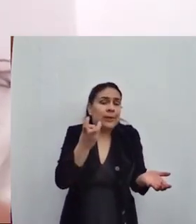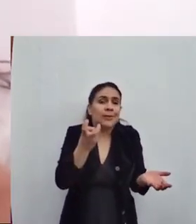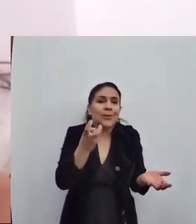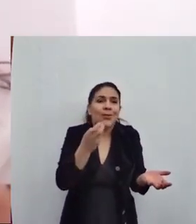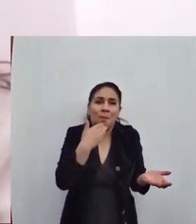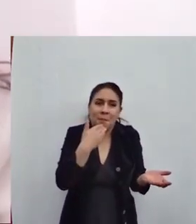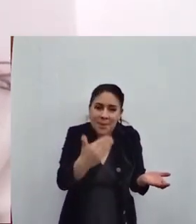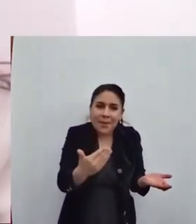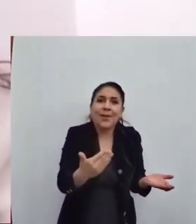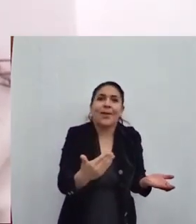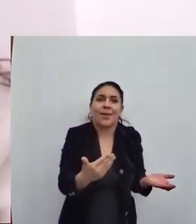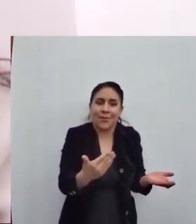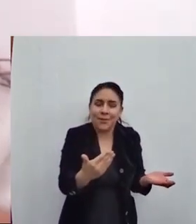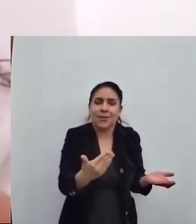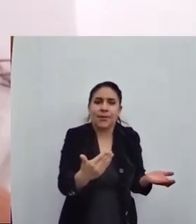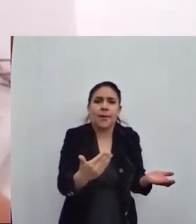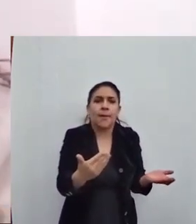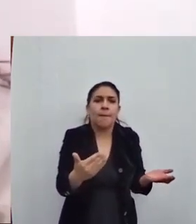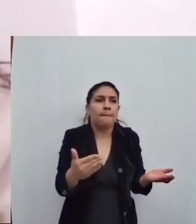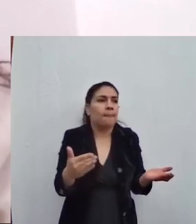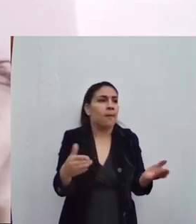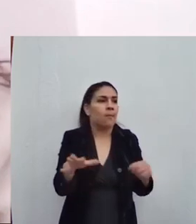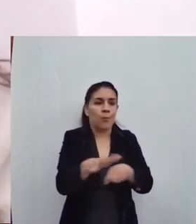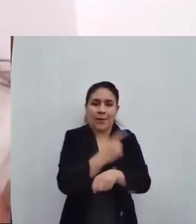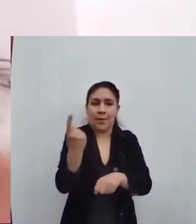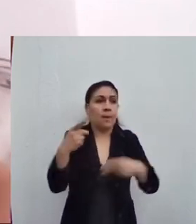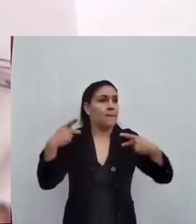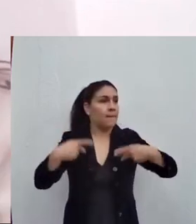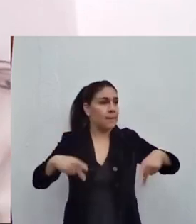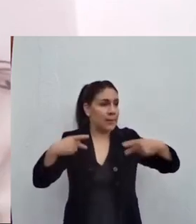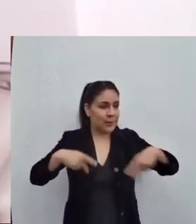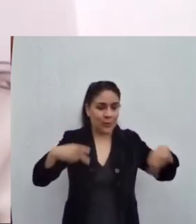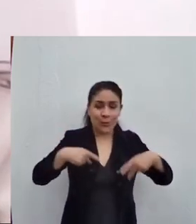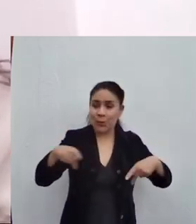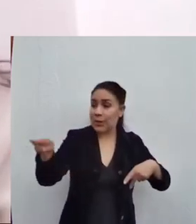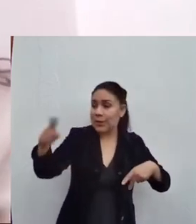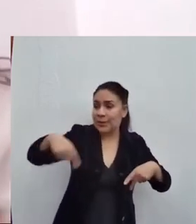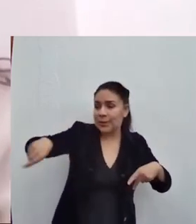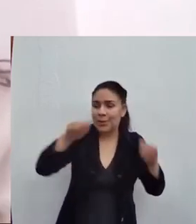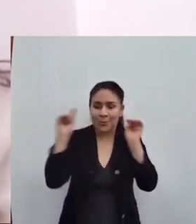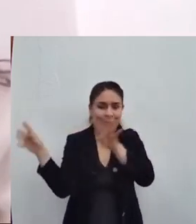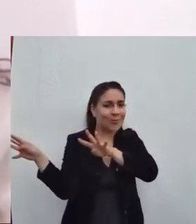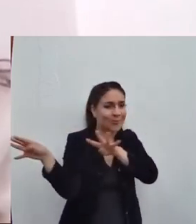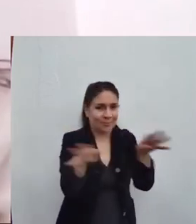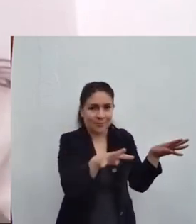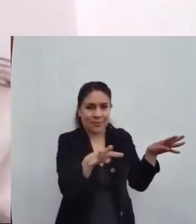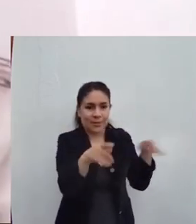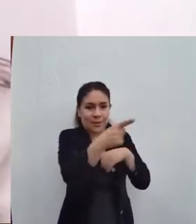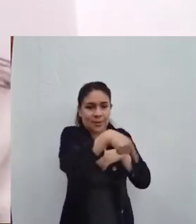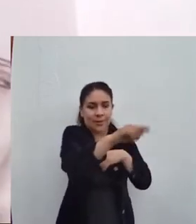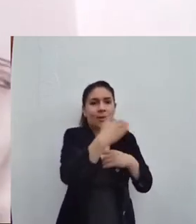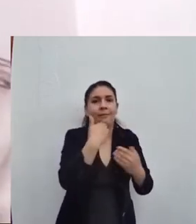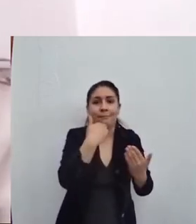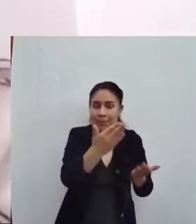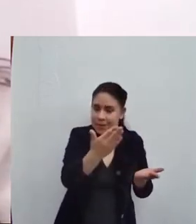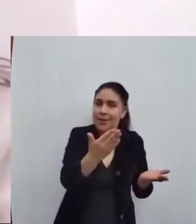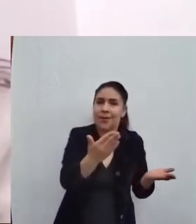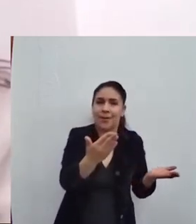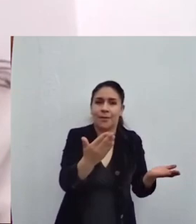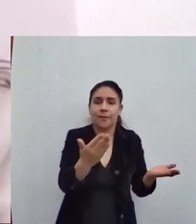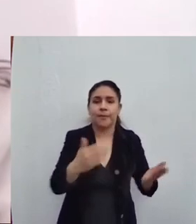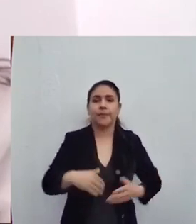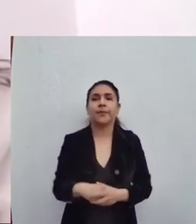las personas las empoderan a nivel social, a nivel psicológico, pero también que comienzan a generarse